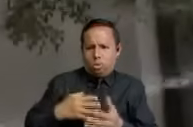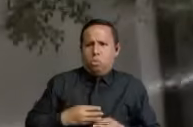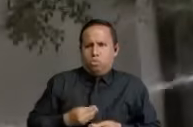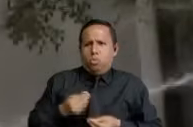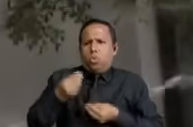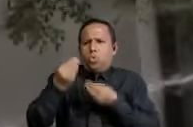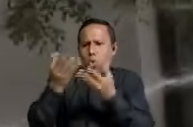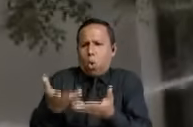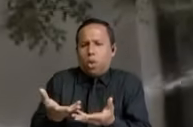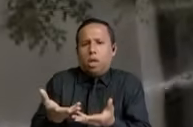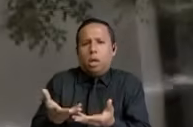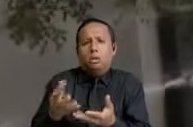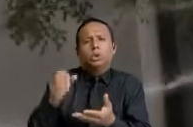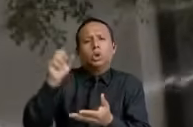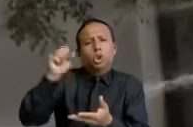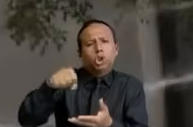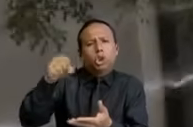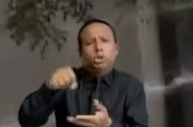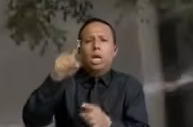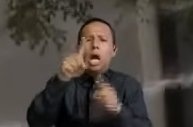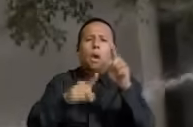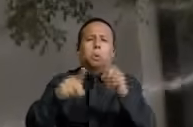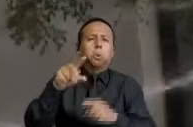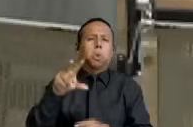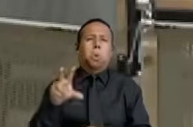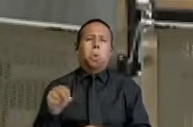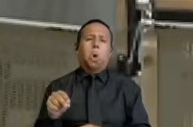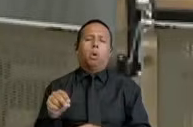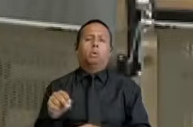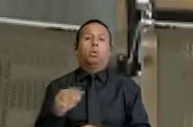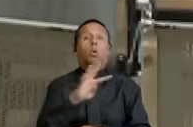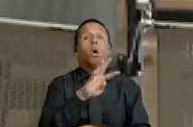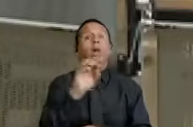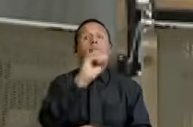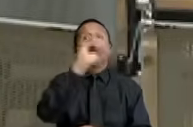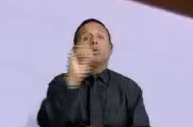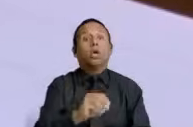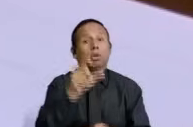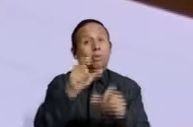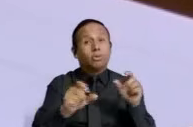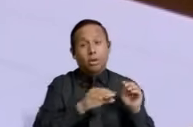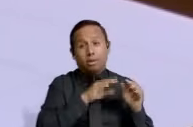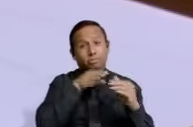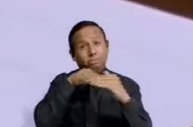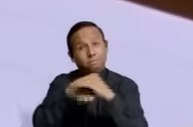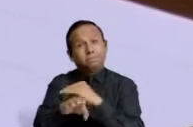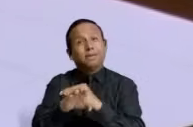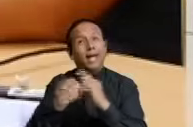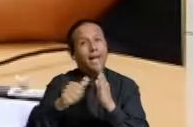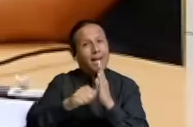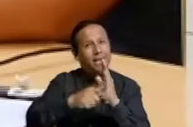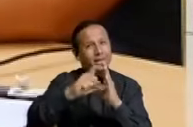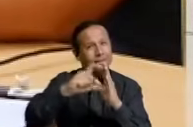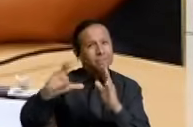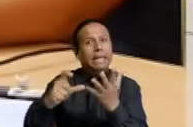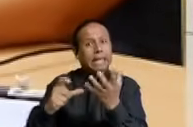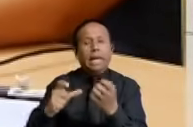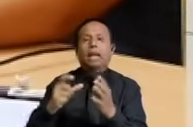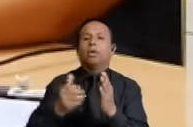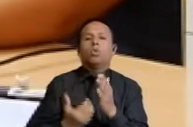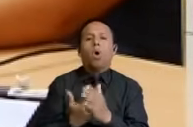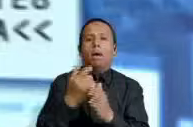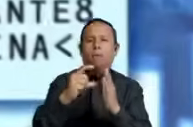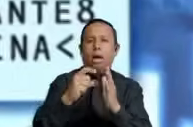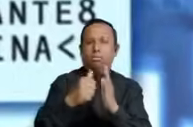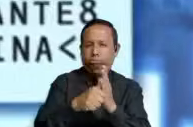civil el 40% de las personas que acuden al registro civil a obtener su cédula de identidad o a